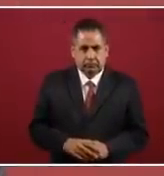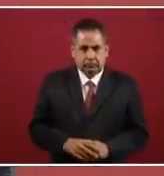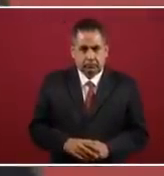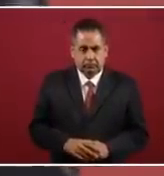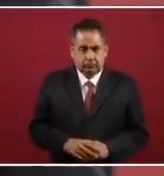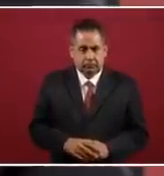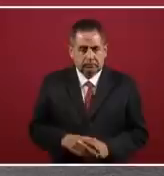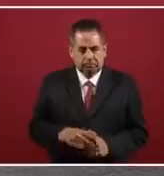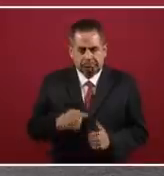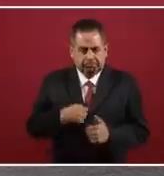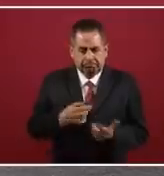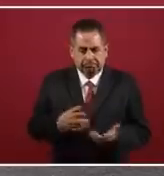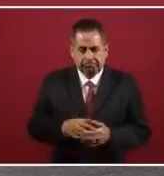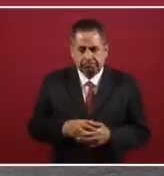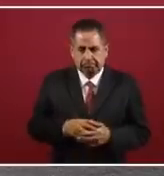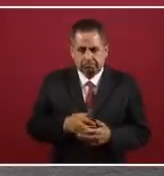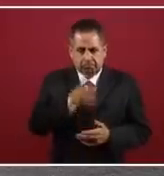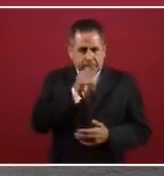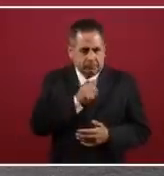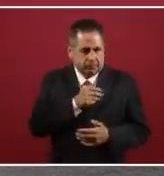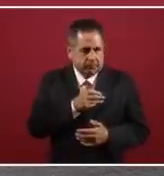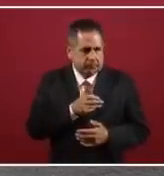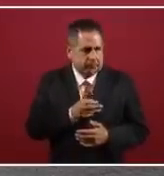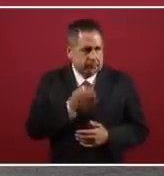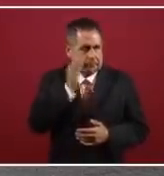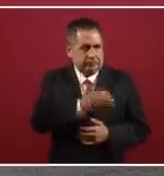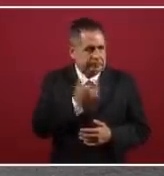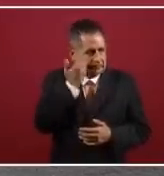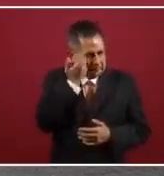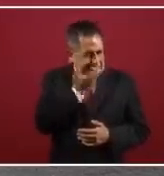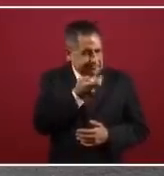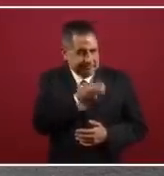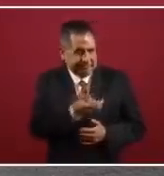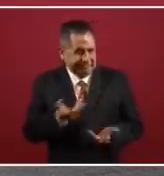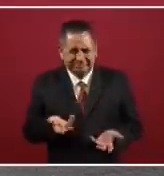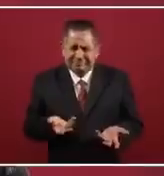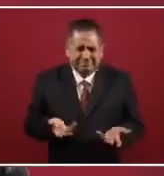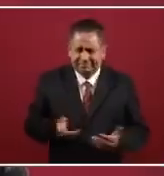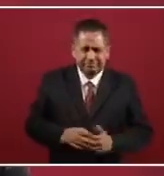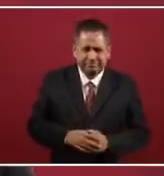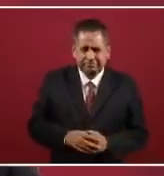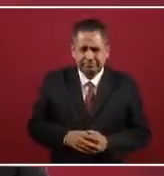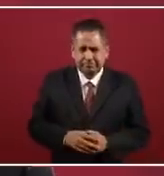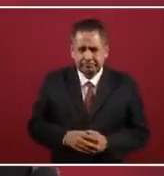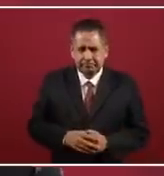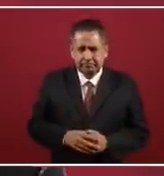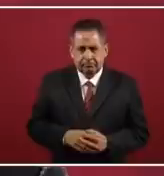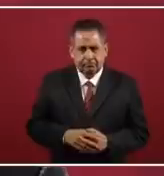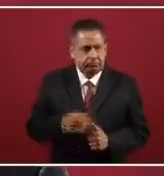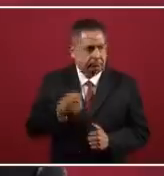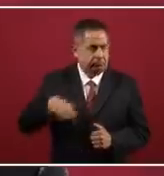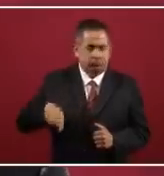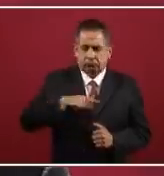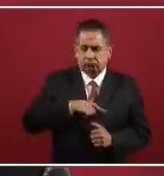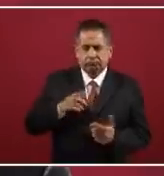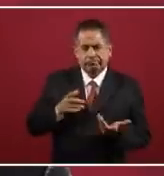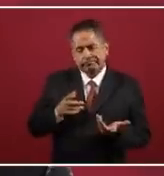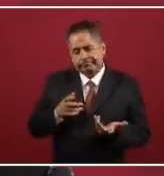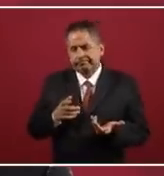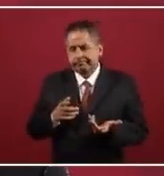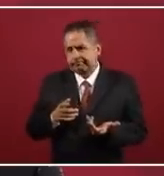puedo yo aceptar que nadie sea víctima